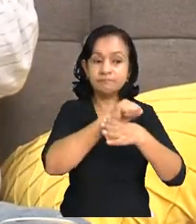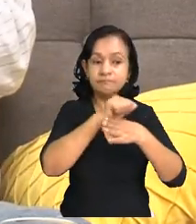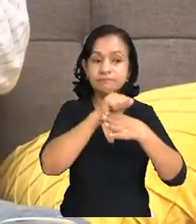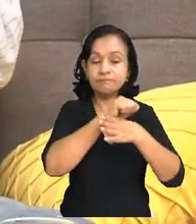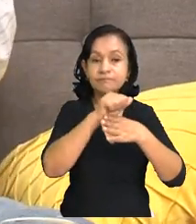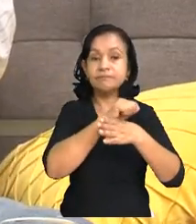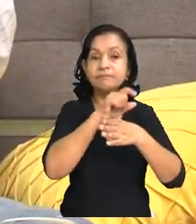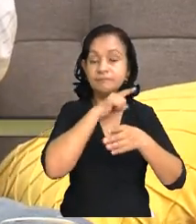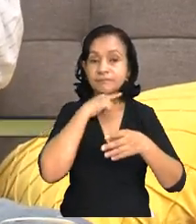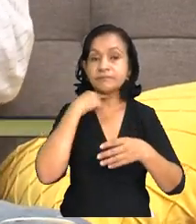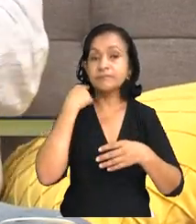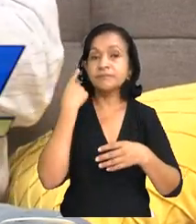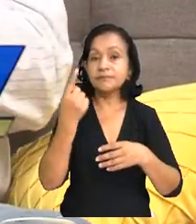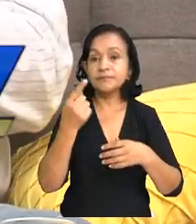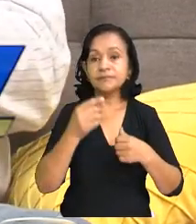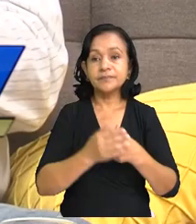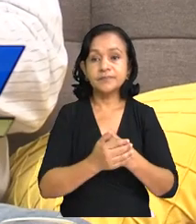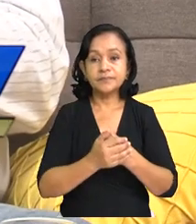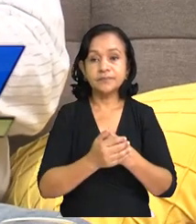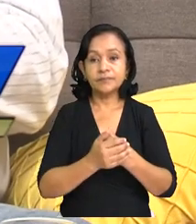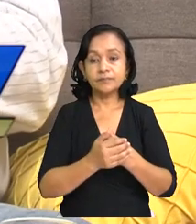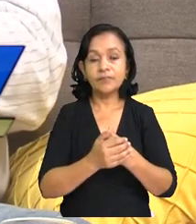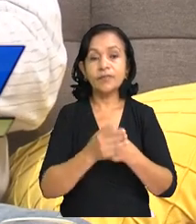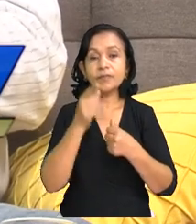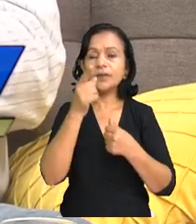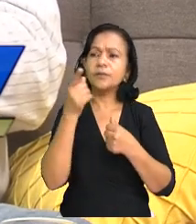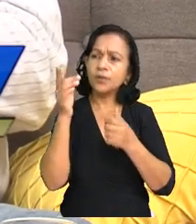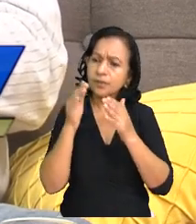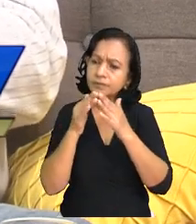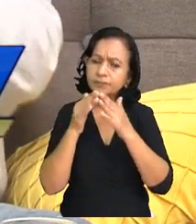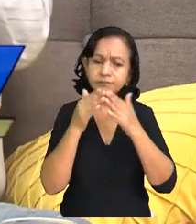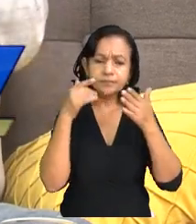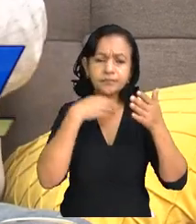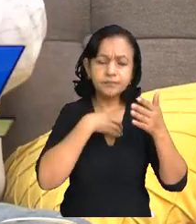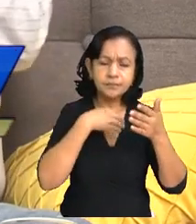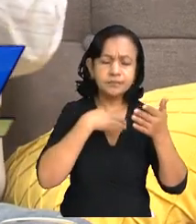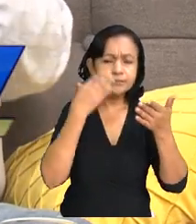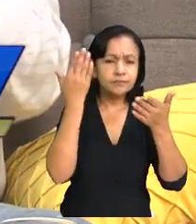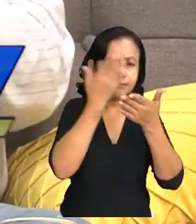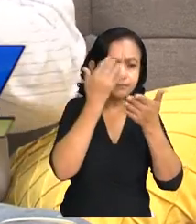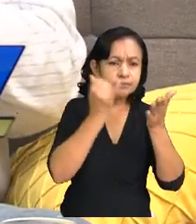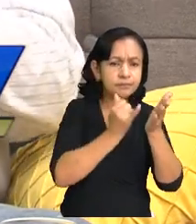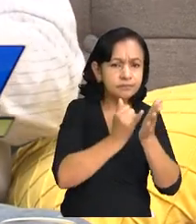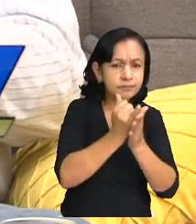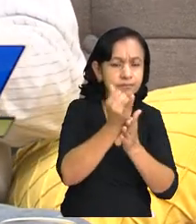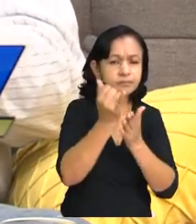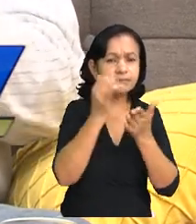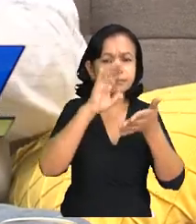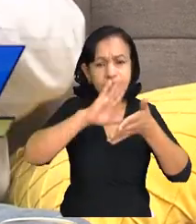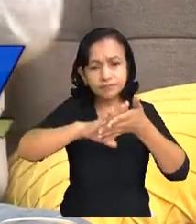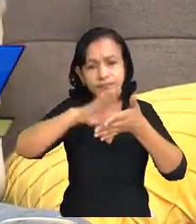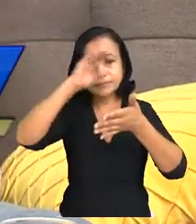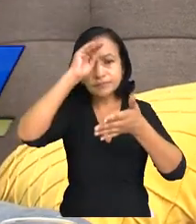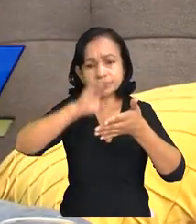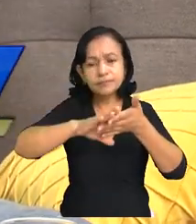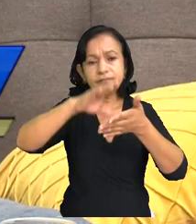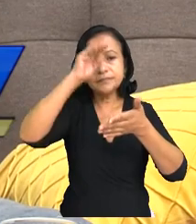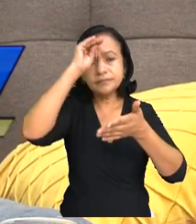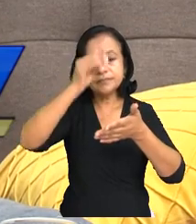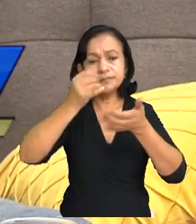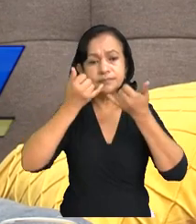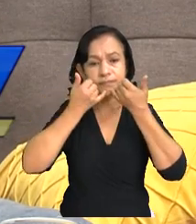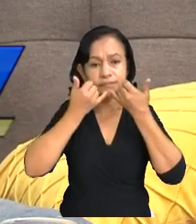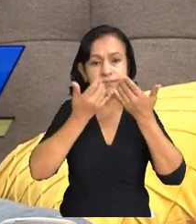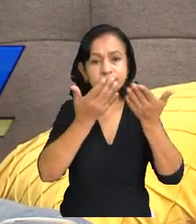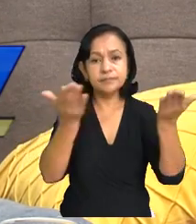vinculados a la práctica. Entonces le decís, okay, Anda a tu comunidad y te haces un estudio ahí y el muchacho va aprendiendo y al mismo tiempo la